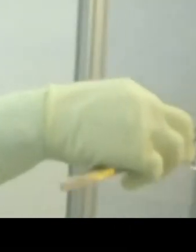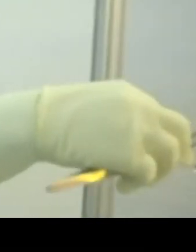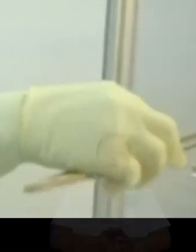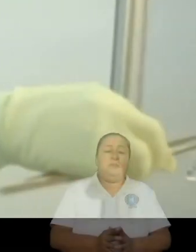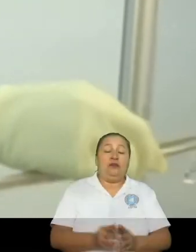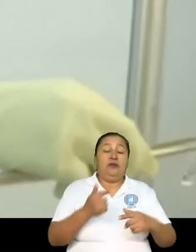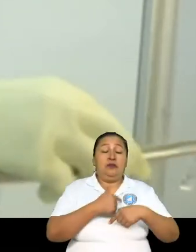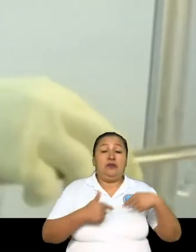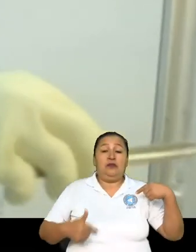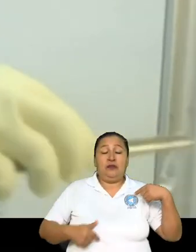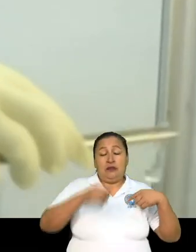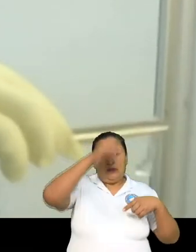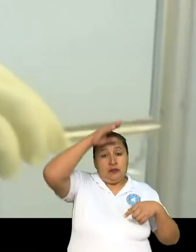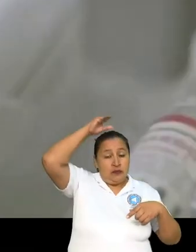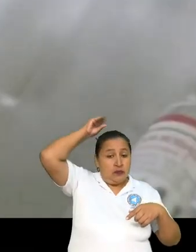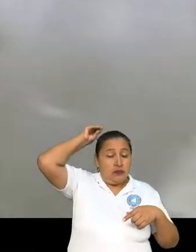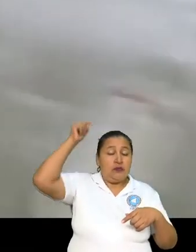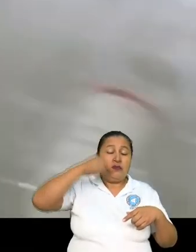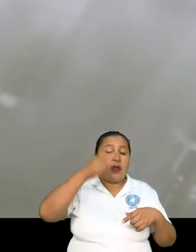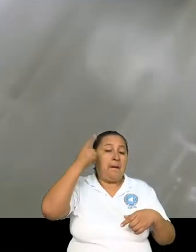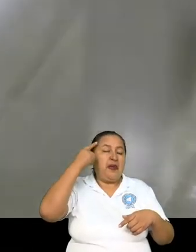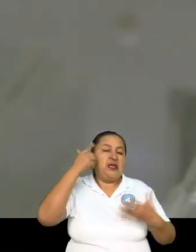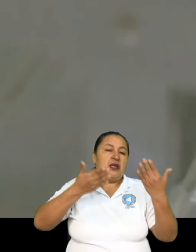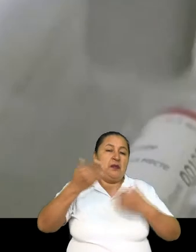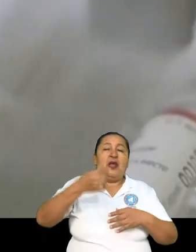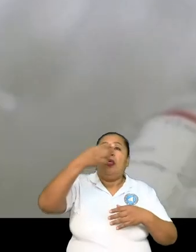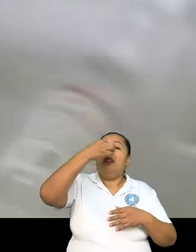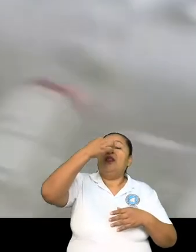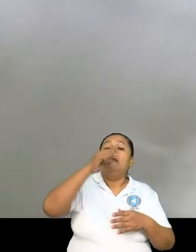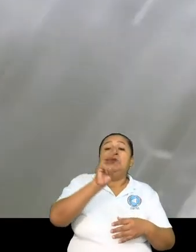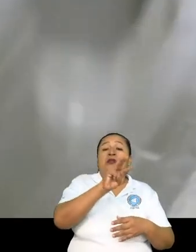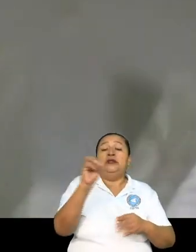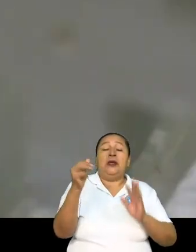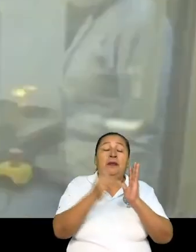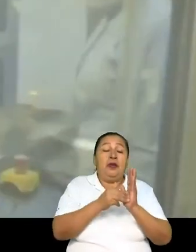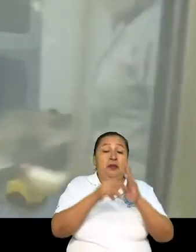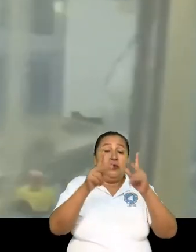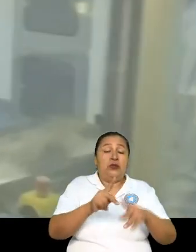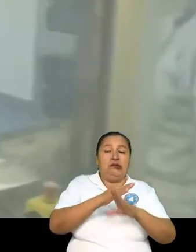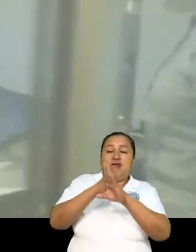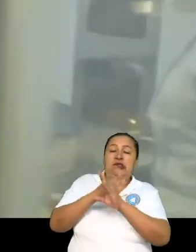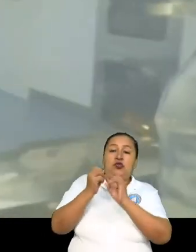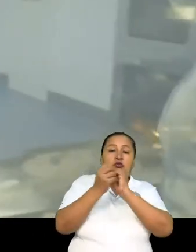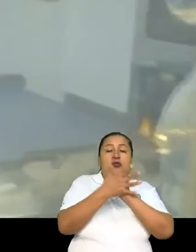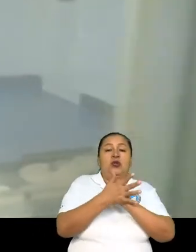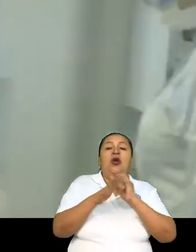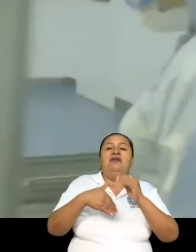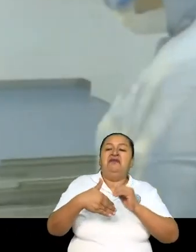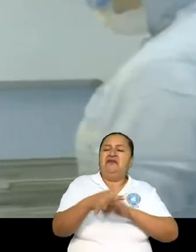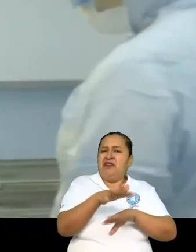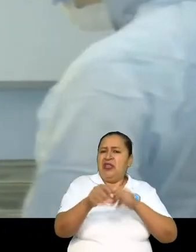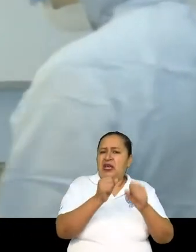El presidente de Argentina afirmó que se prevé vacunar a 300.000 personas contra el COVID-19 antes de final de